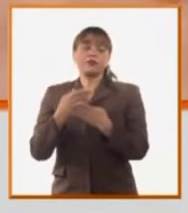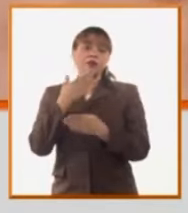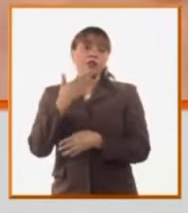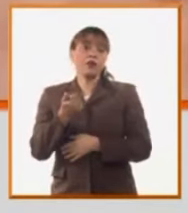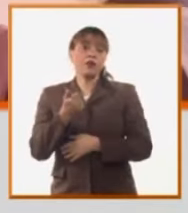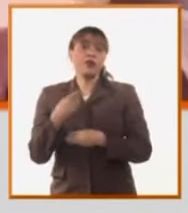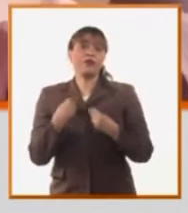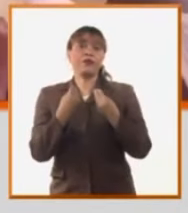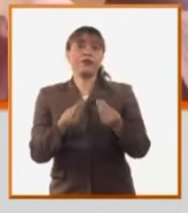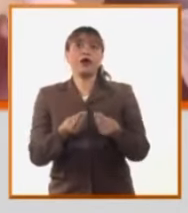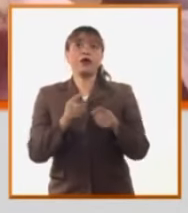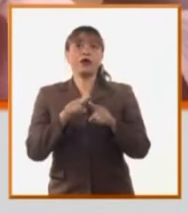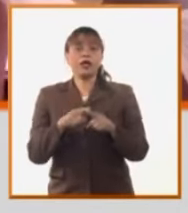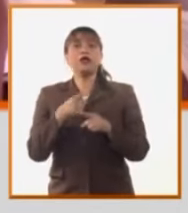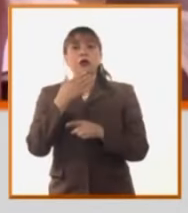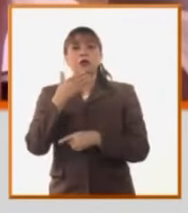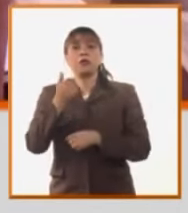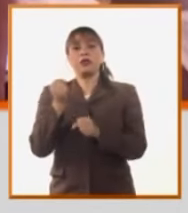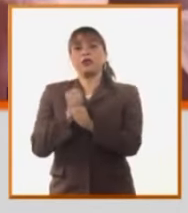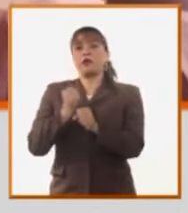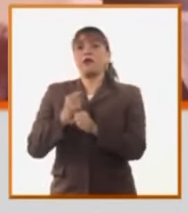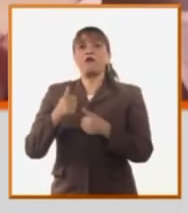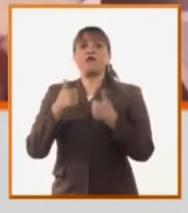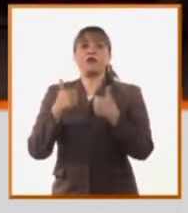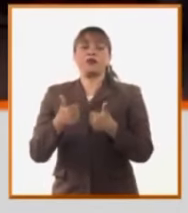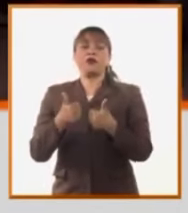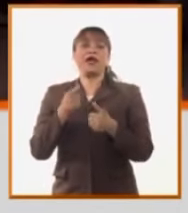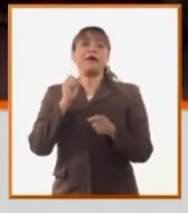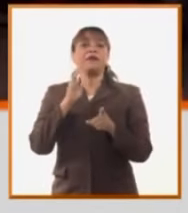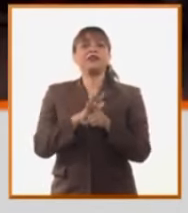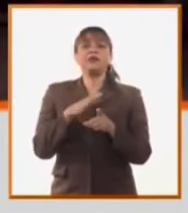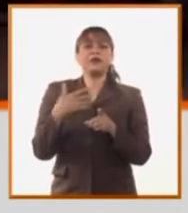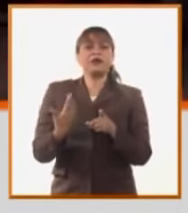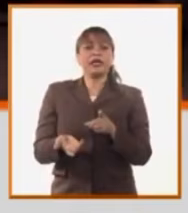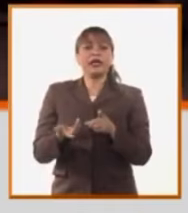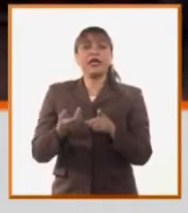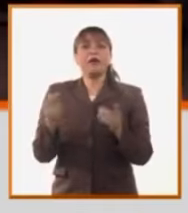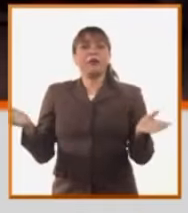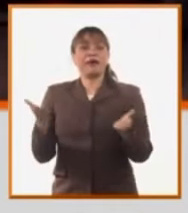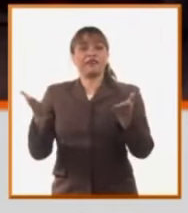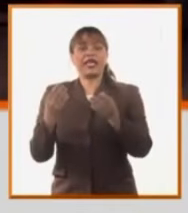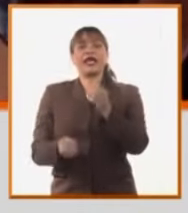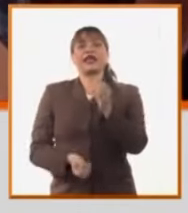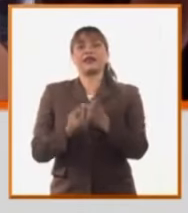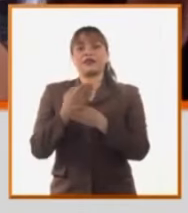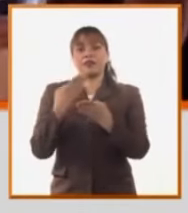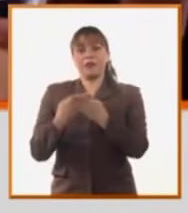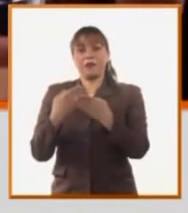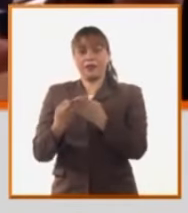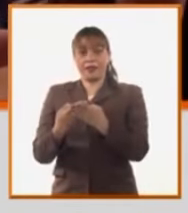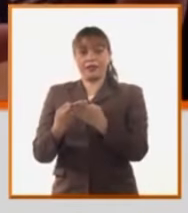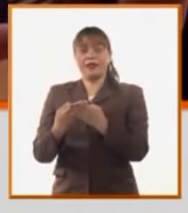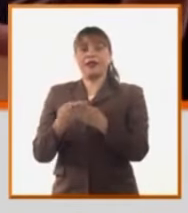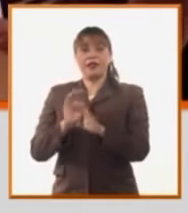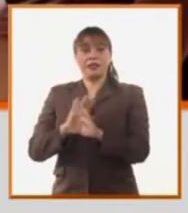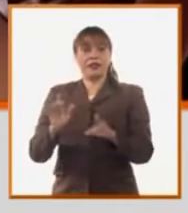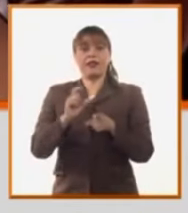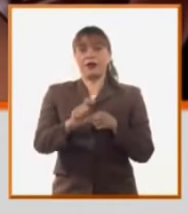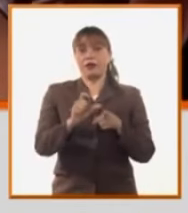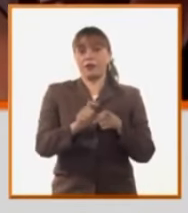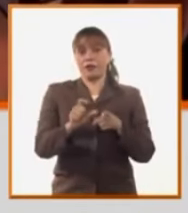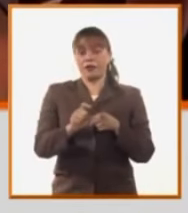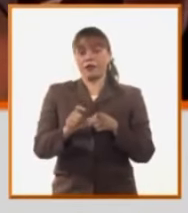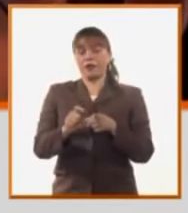otorgado eh surtió su efecto o sea el beneficio era principalmente para incentivar la creación de estas empresas de las cooperativas no